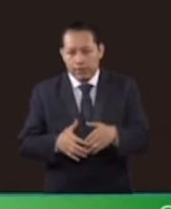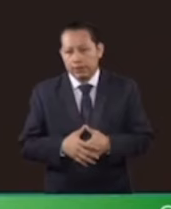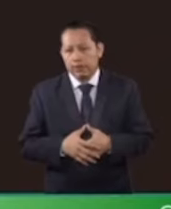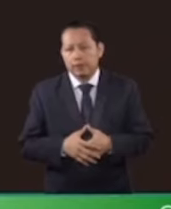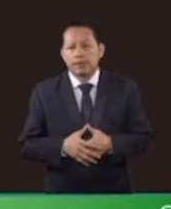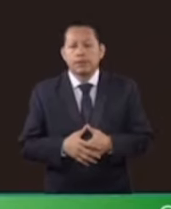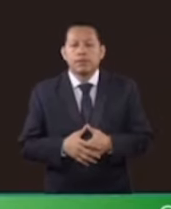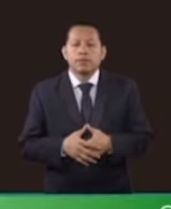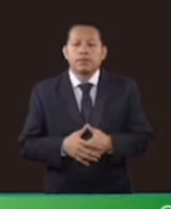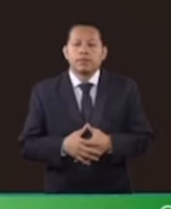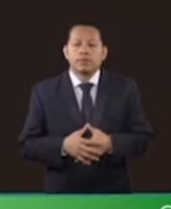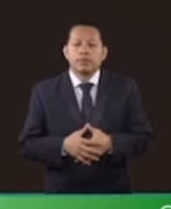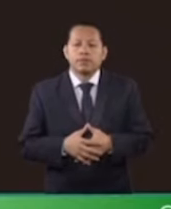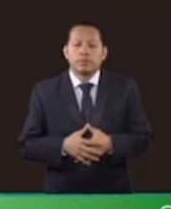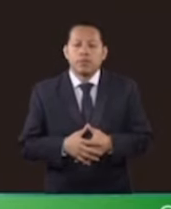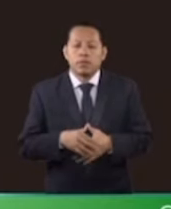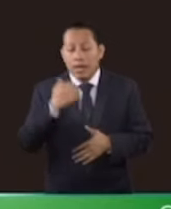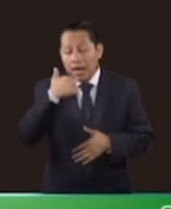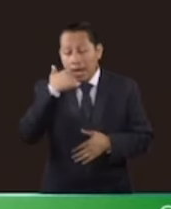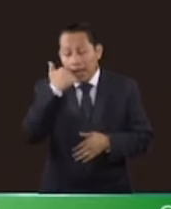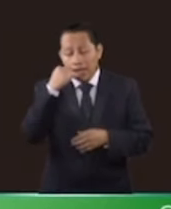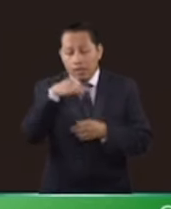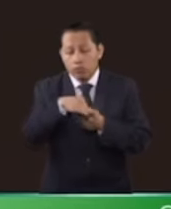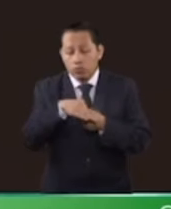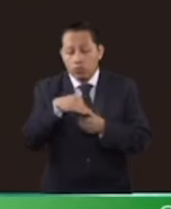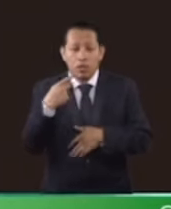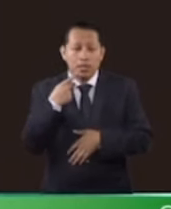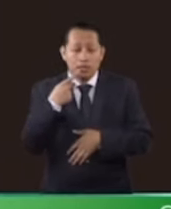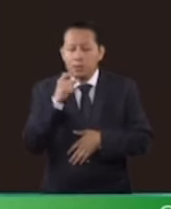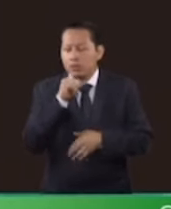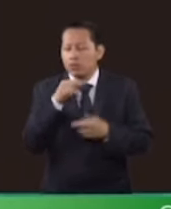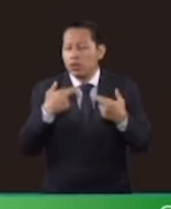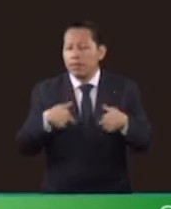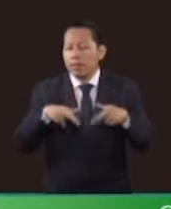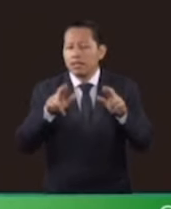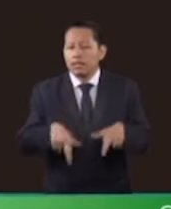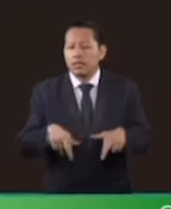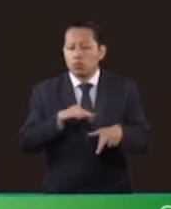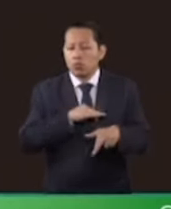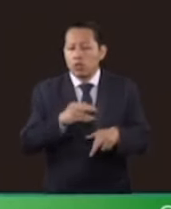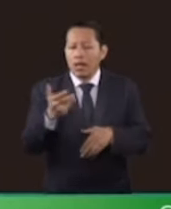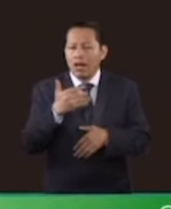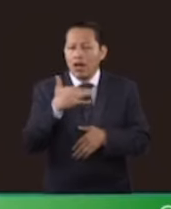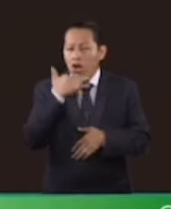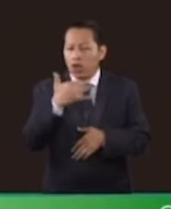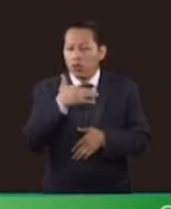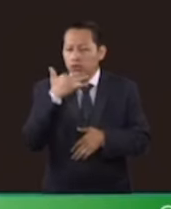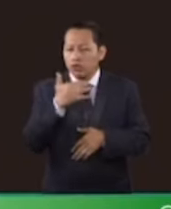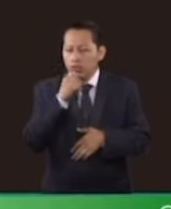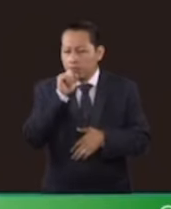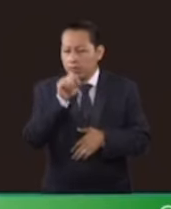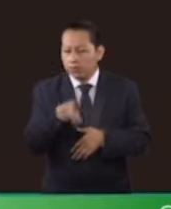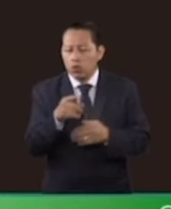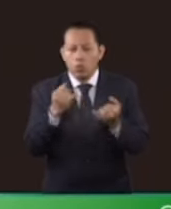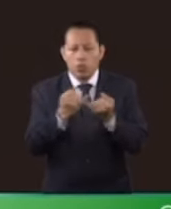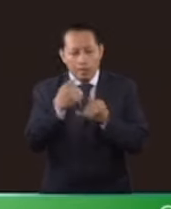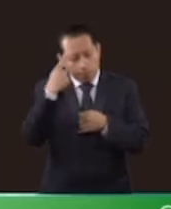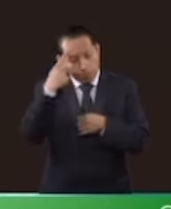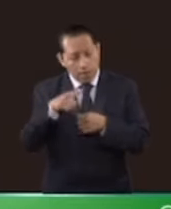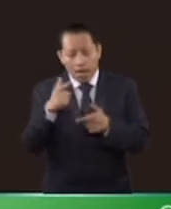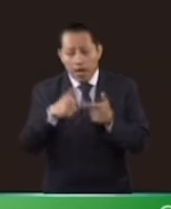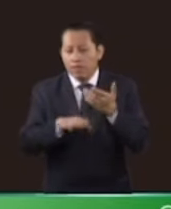democráticas el clientelismo político representa un acto de corrupción y para